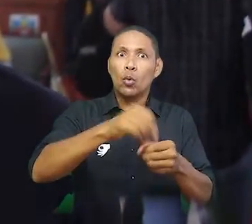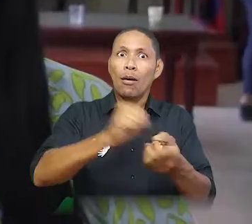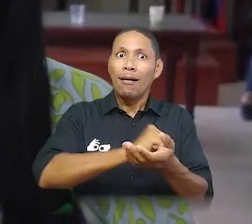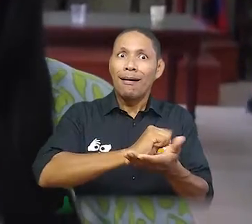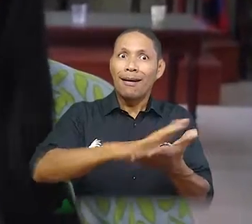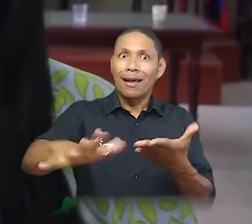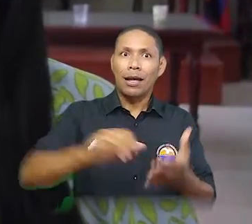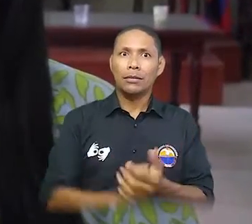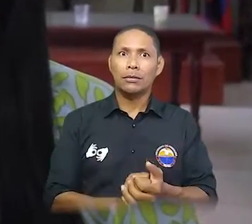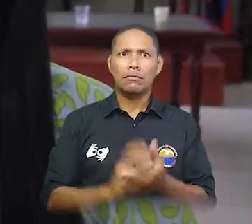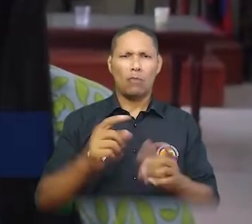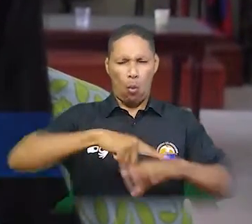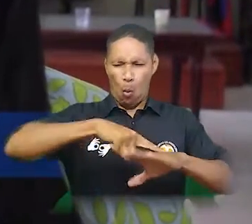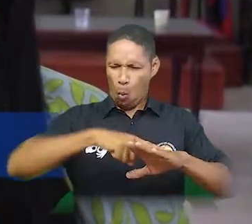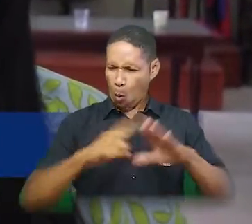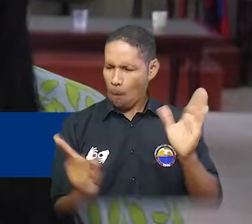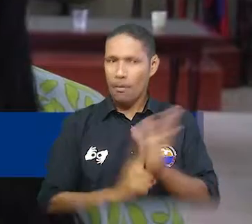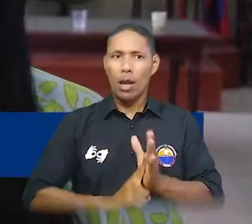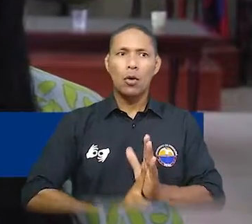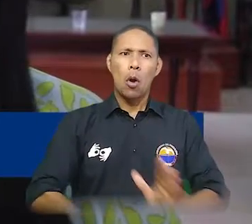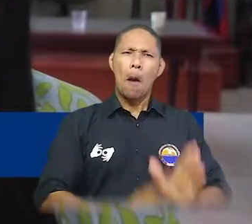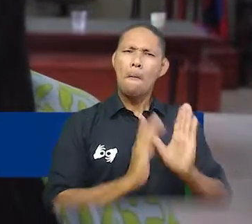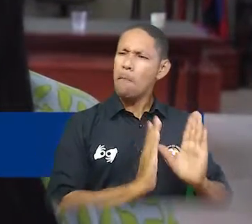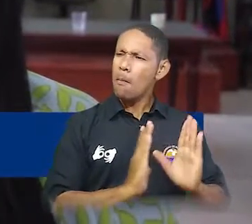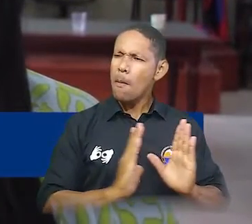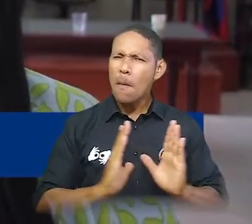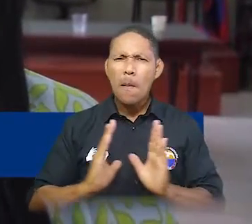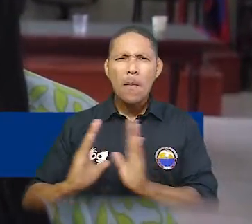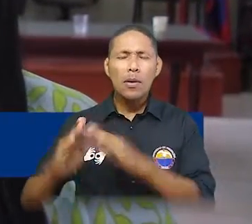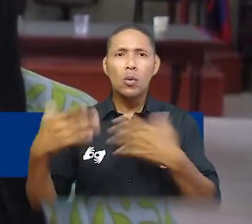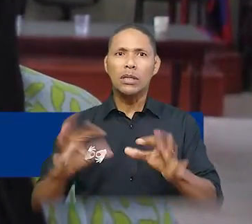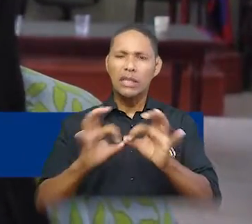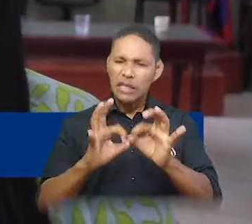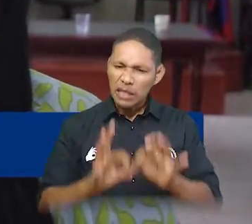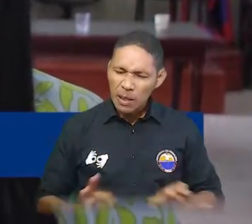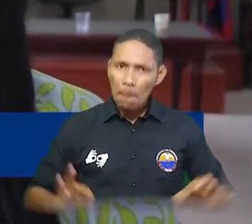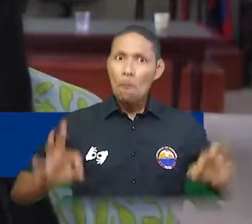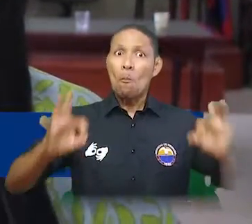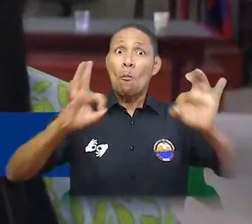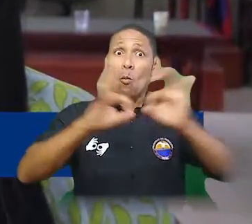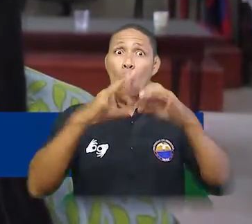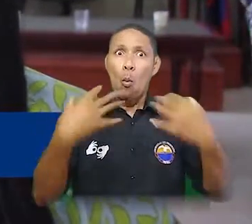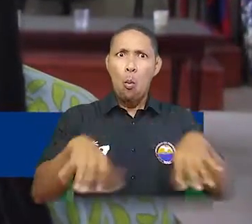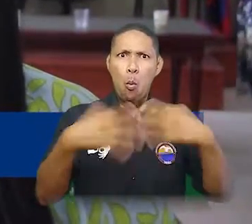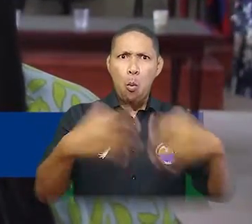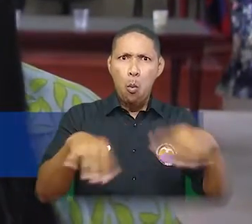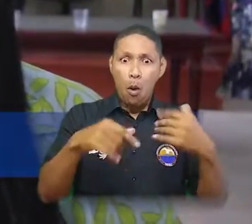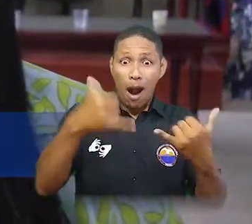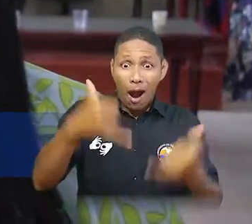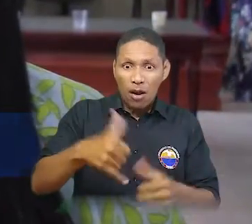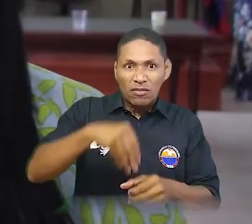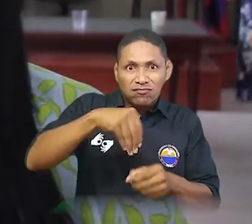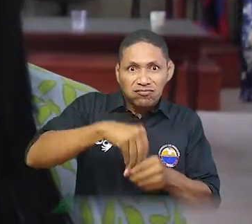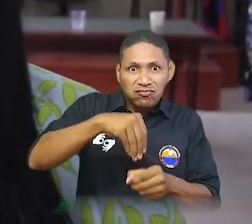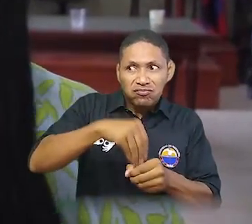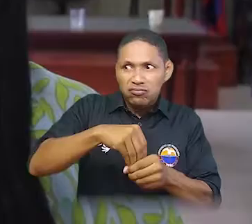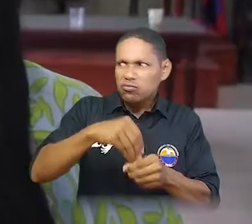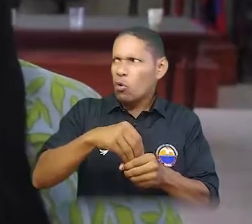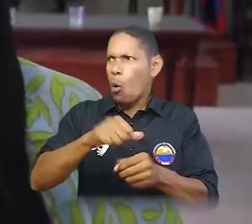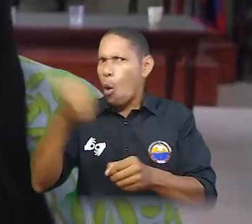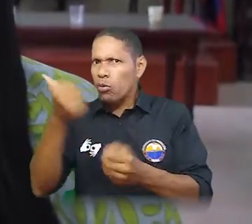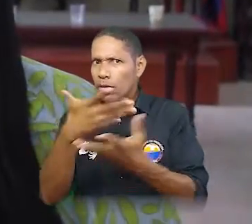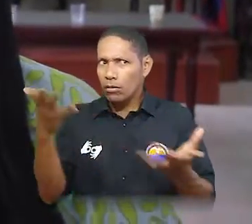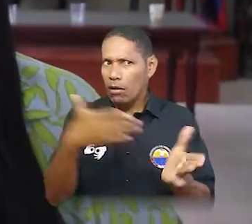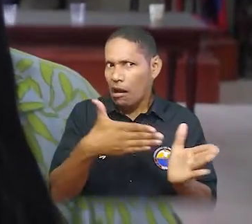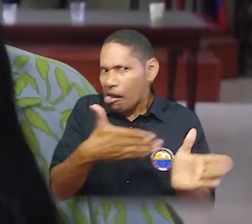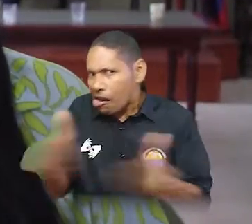gratuidad. Más completo, más organizado y sobre todo, dejando por fuera la posibilidad de que con este fondo se